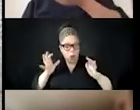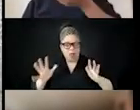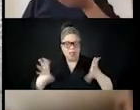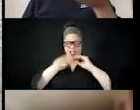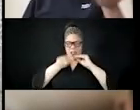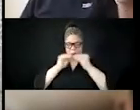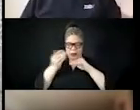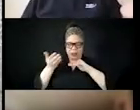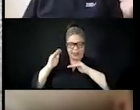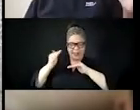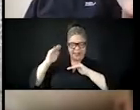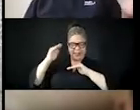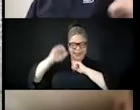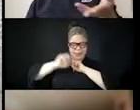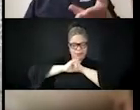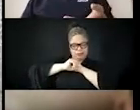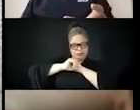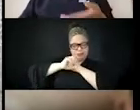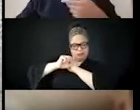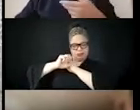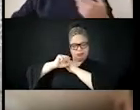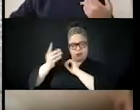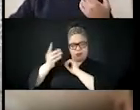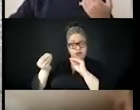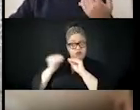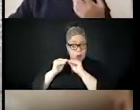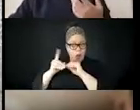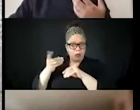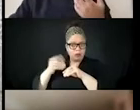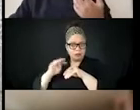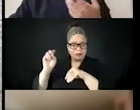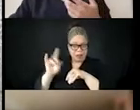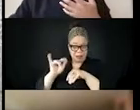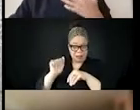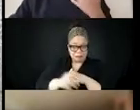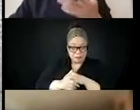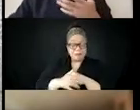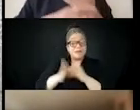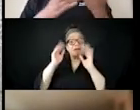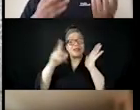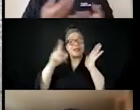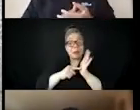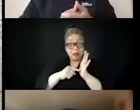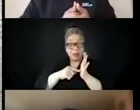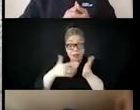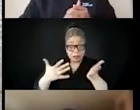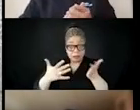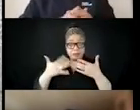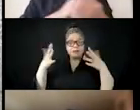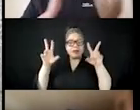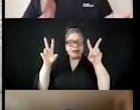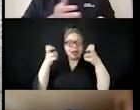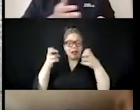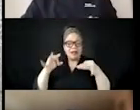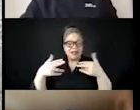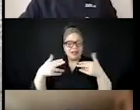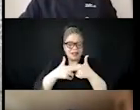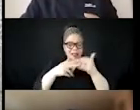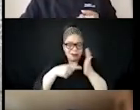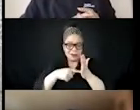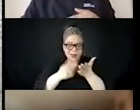publicando más media sanción sensacionalista lo que sucede es que